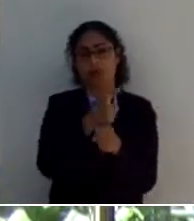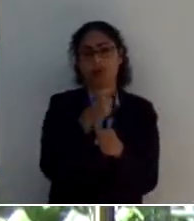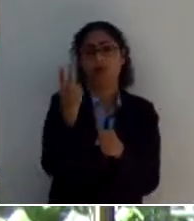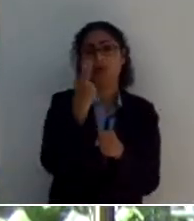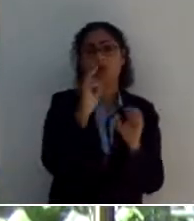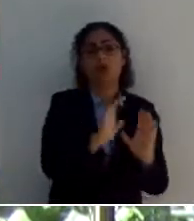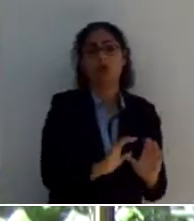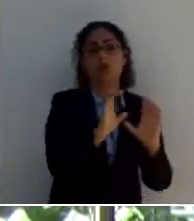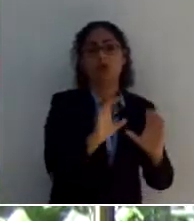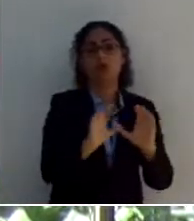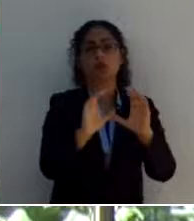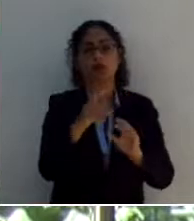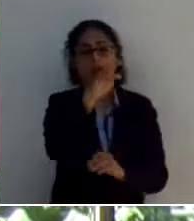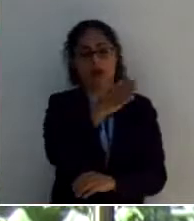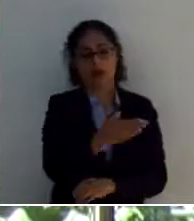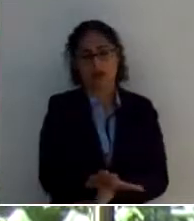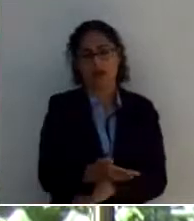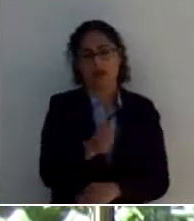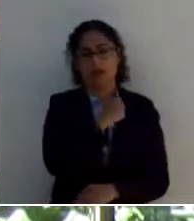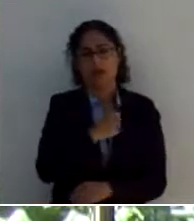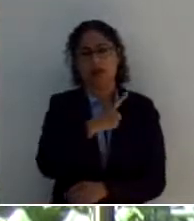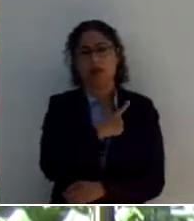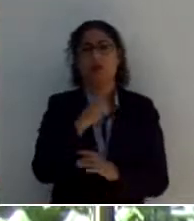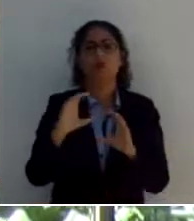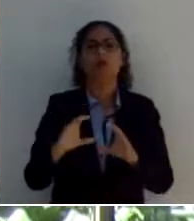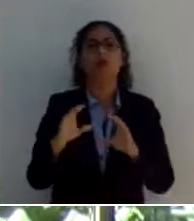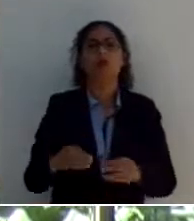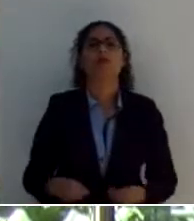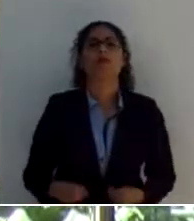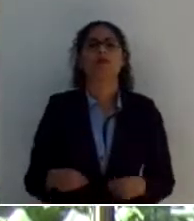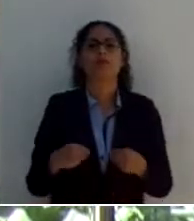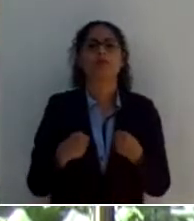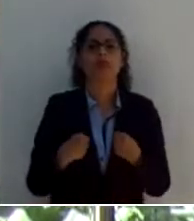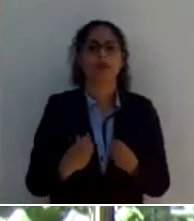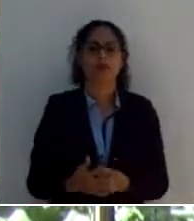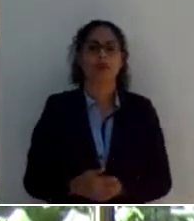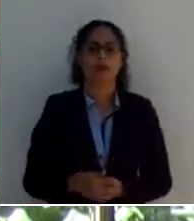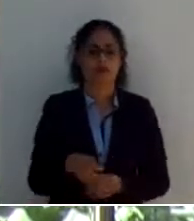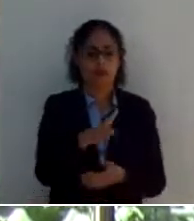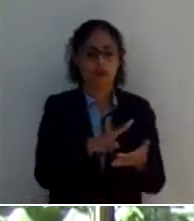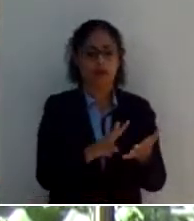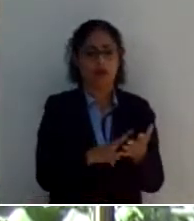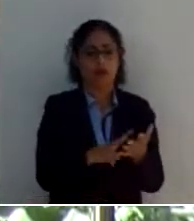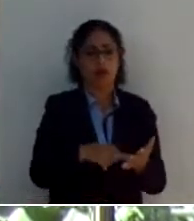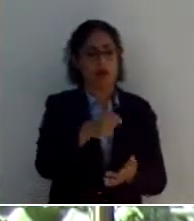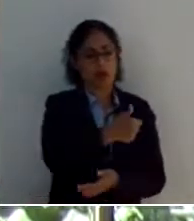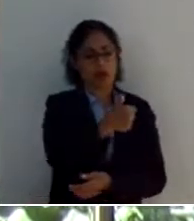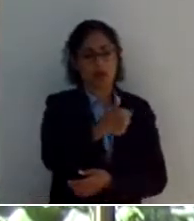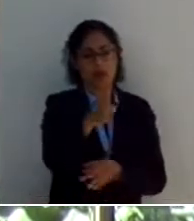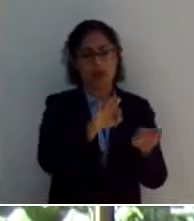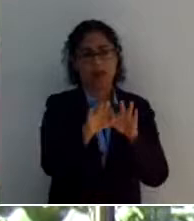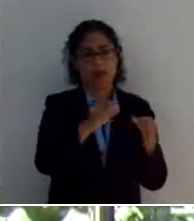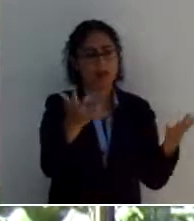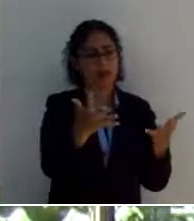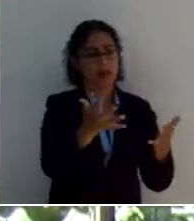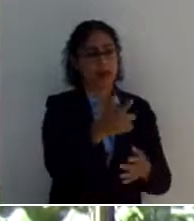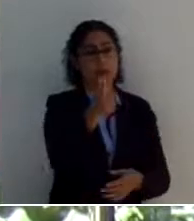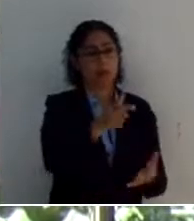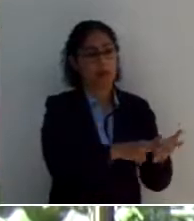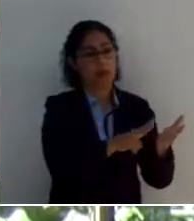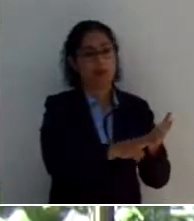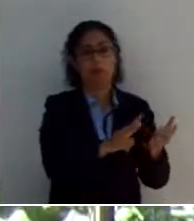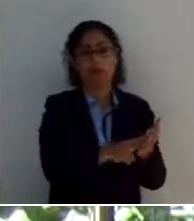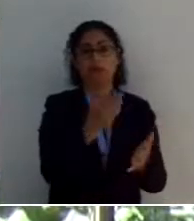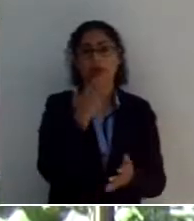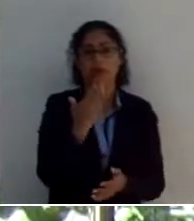integridad, su salud y cuidar la vida. Valoro mucho lo que hacen, valoramos mucho lo que hacen, compañeras y